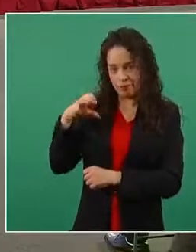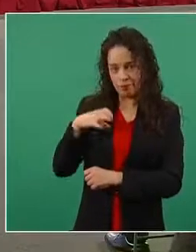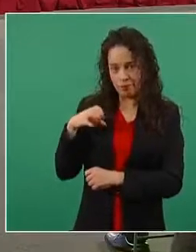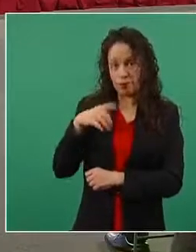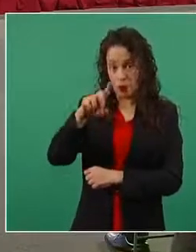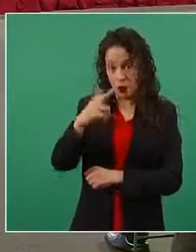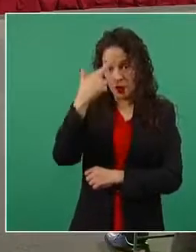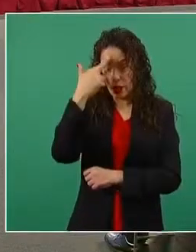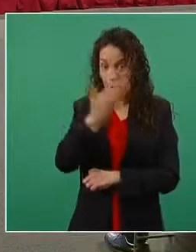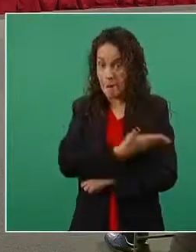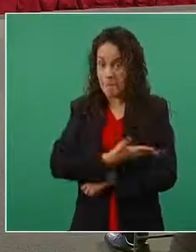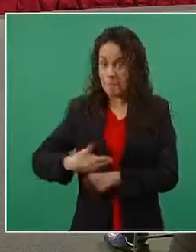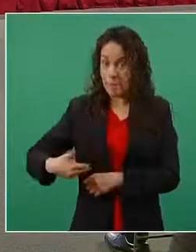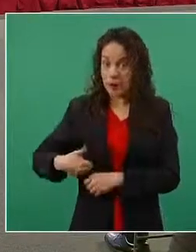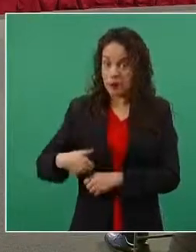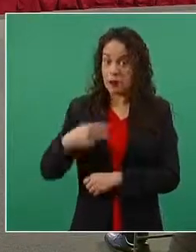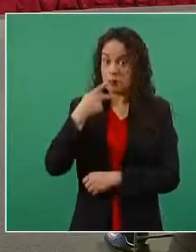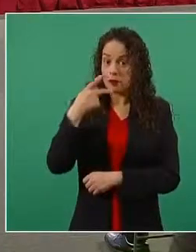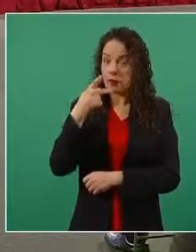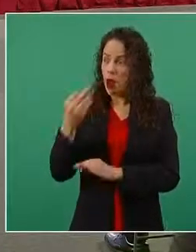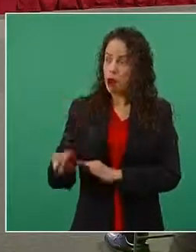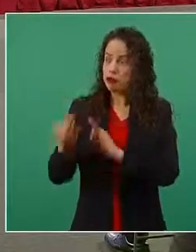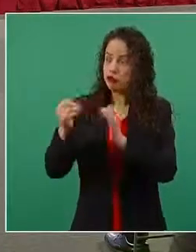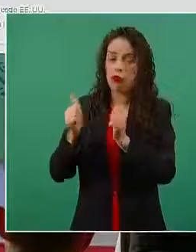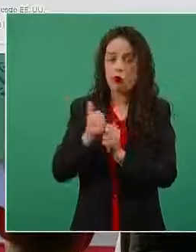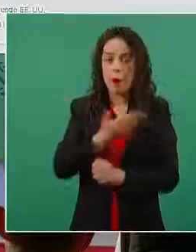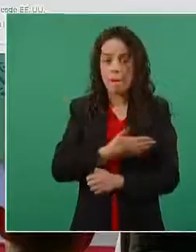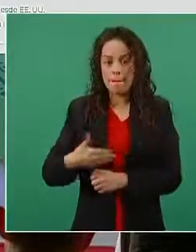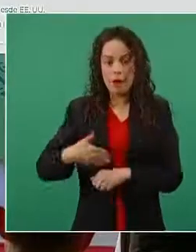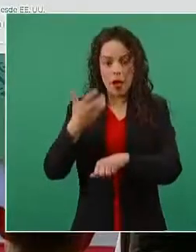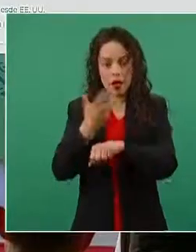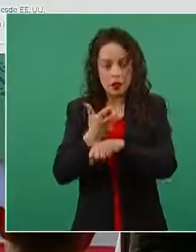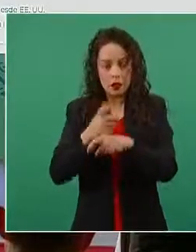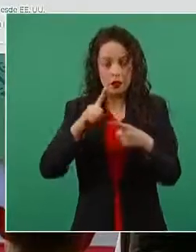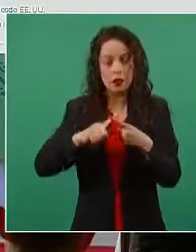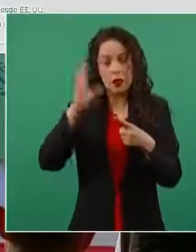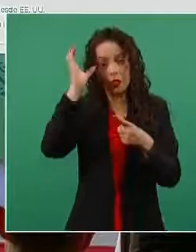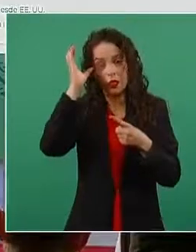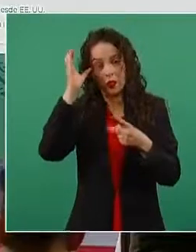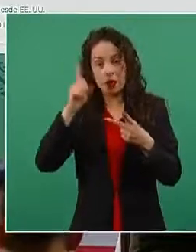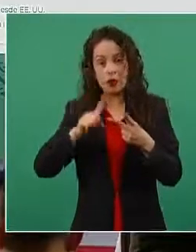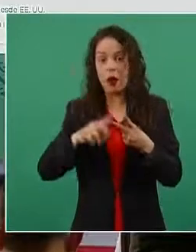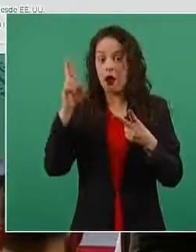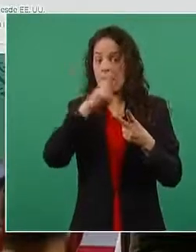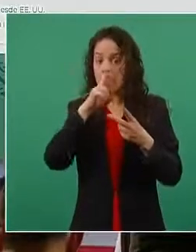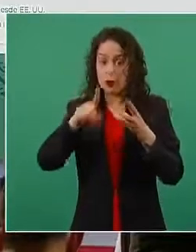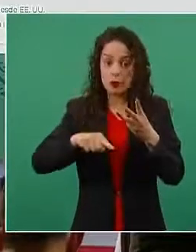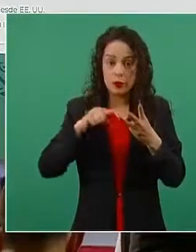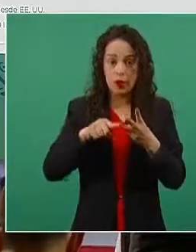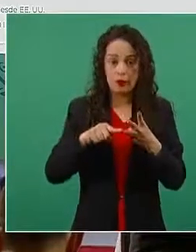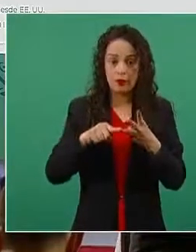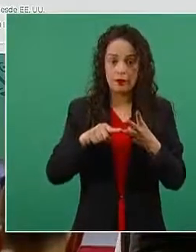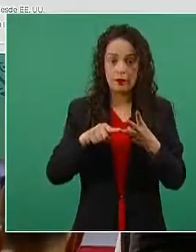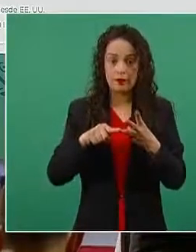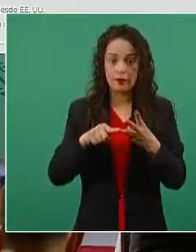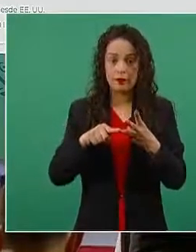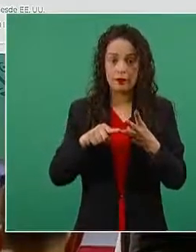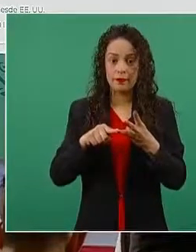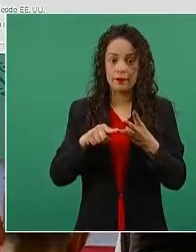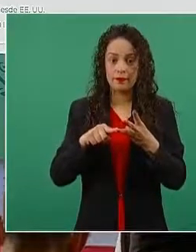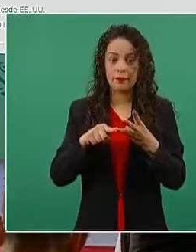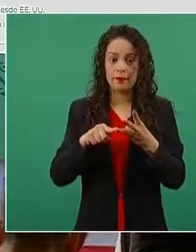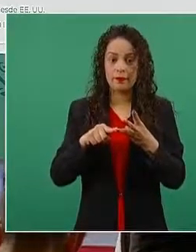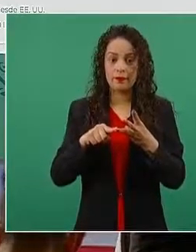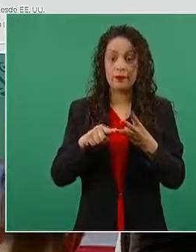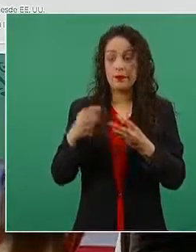personalmente con el presidente de Estados Unidos, con el presidente de China, con el presidente de Rusia, y esto se deriva de